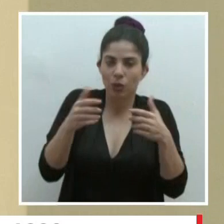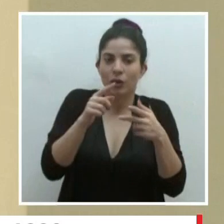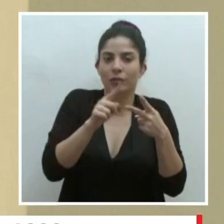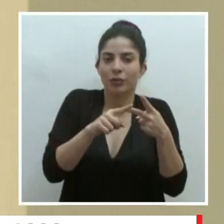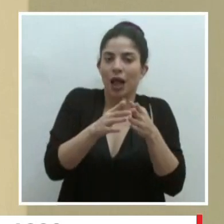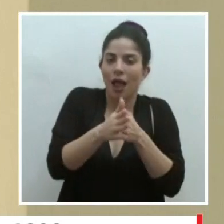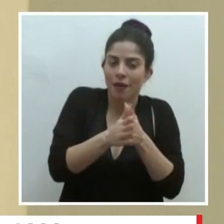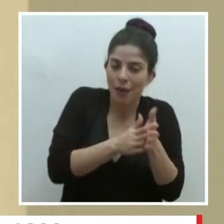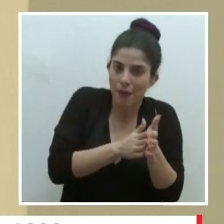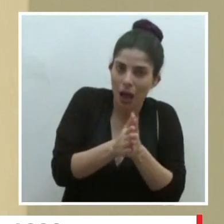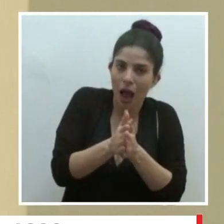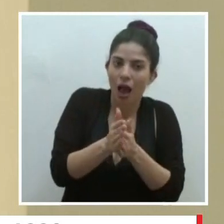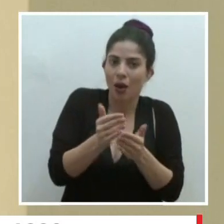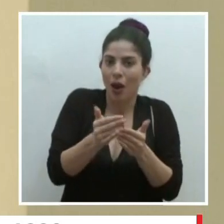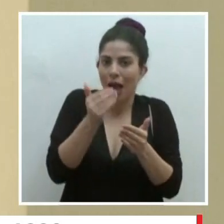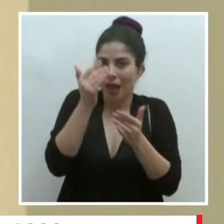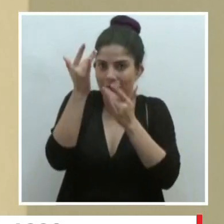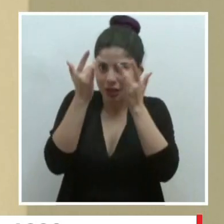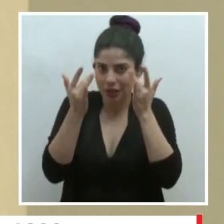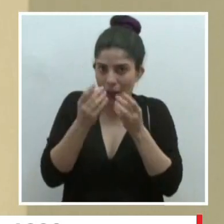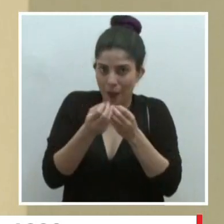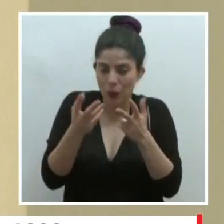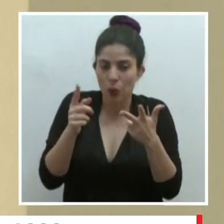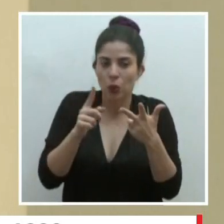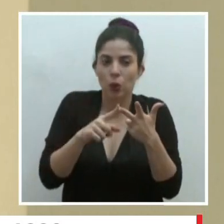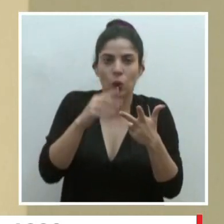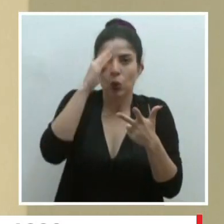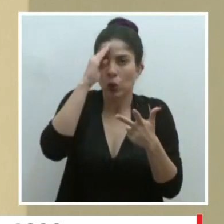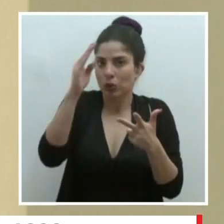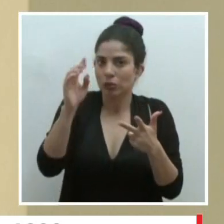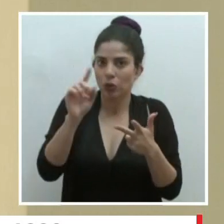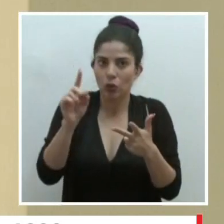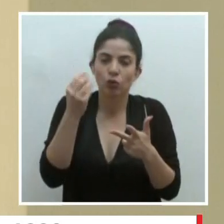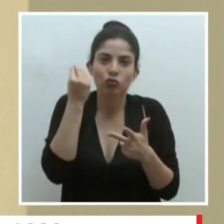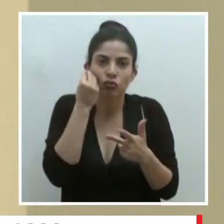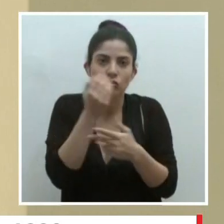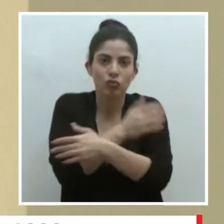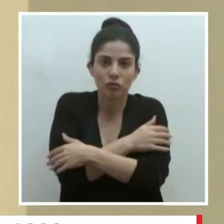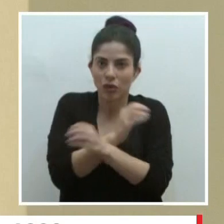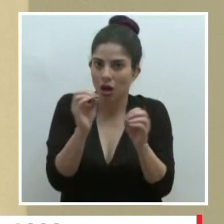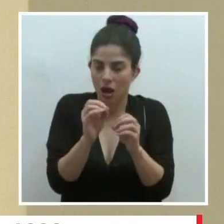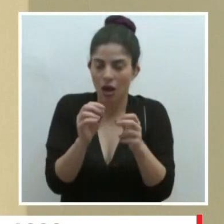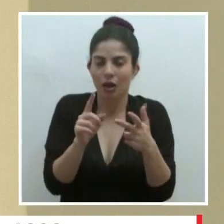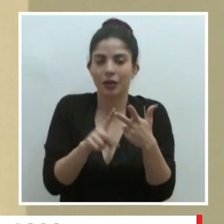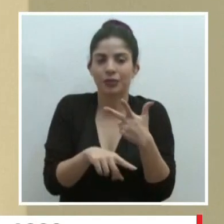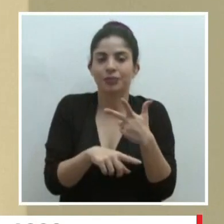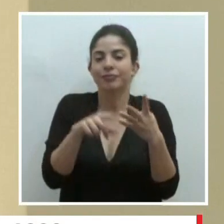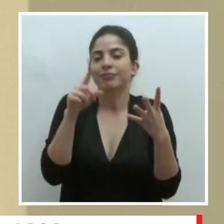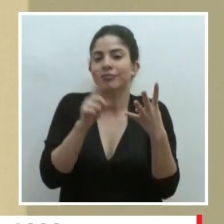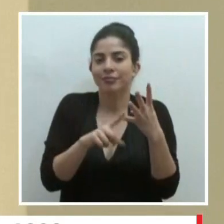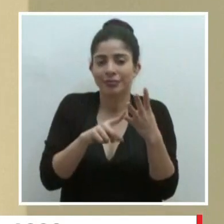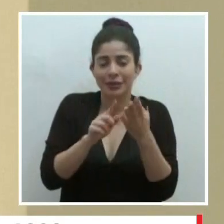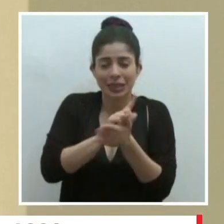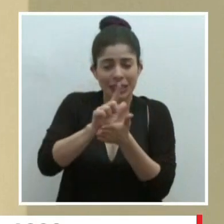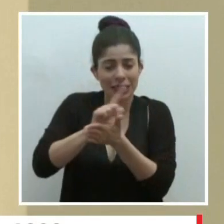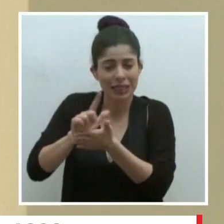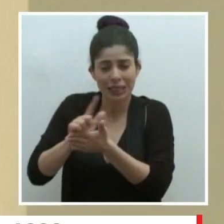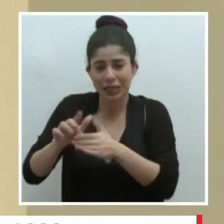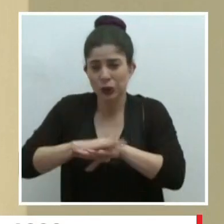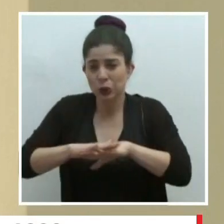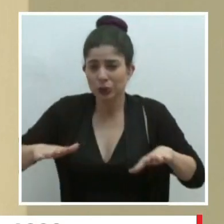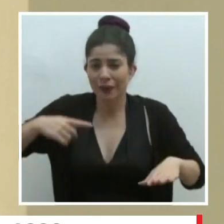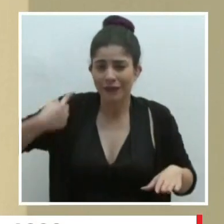manos antes de tocarnos la cara en lugares públicos, de no saludar, de contacto físico, de todo lo que es la desinfección de las